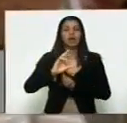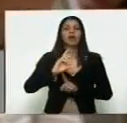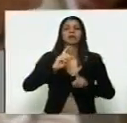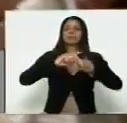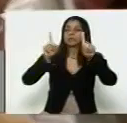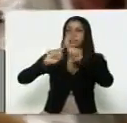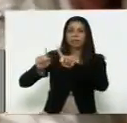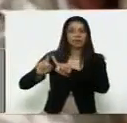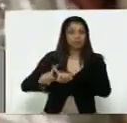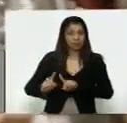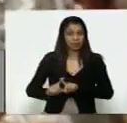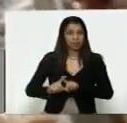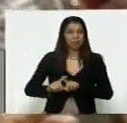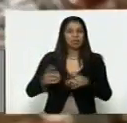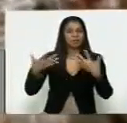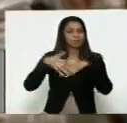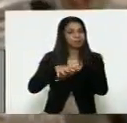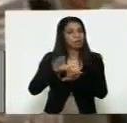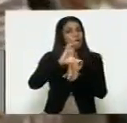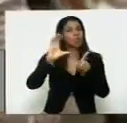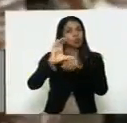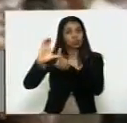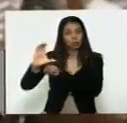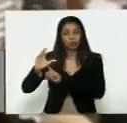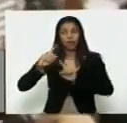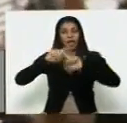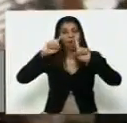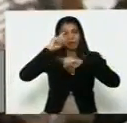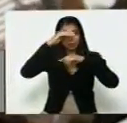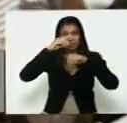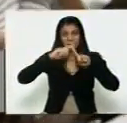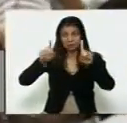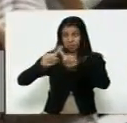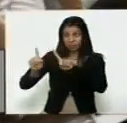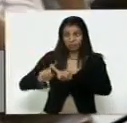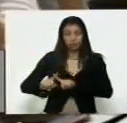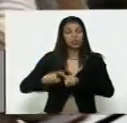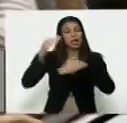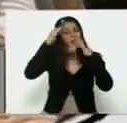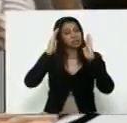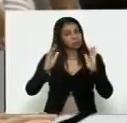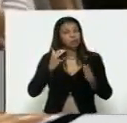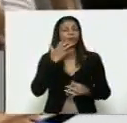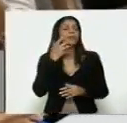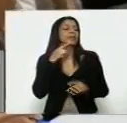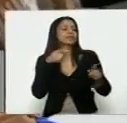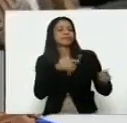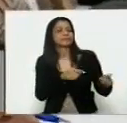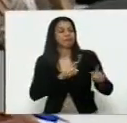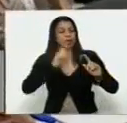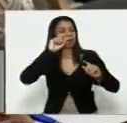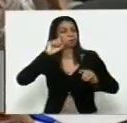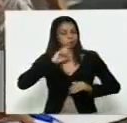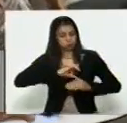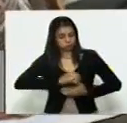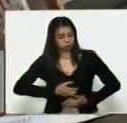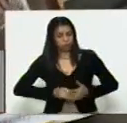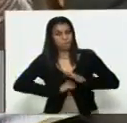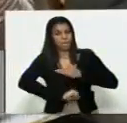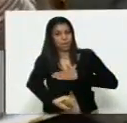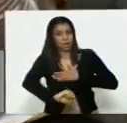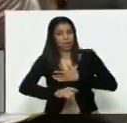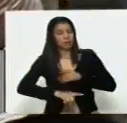pluriculturalidad e interculturalidad. En la atención personalizada del parto, el nacimiento humanizado y el posparto,